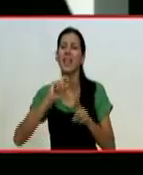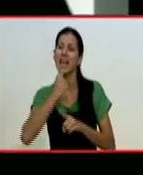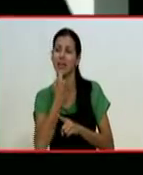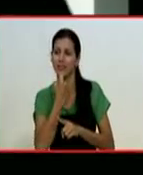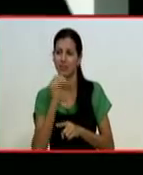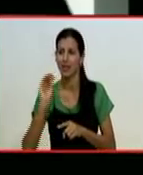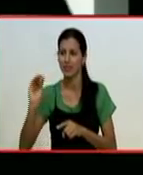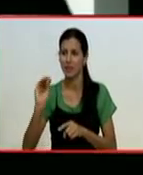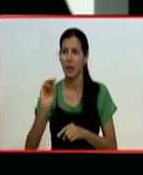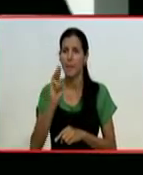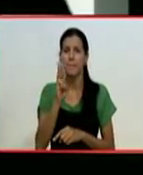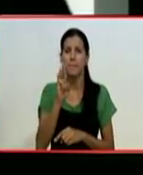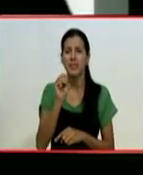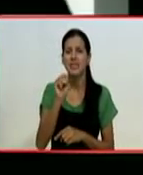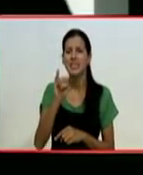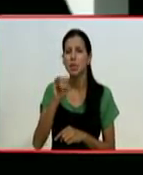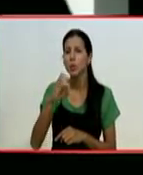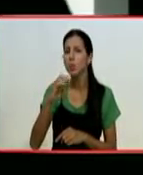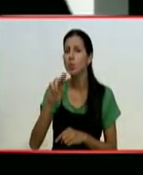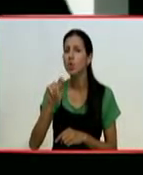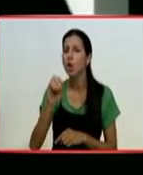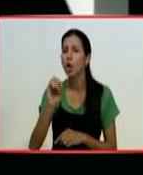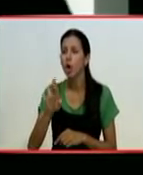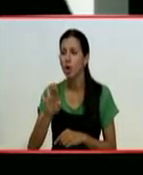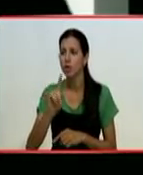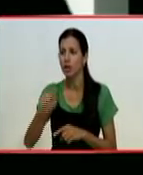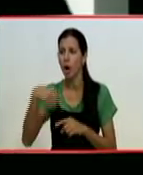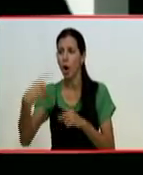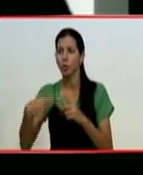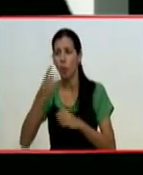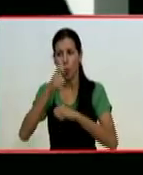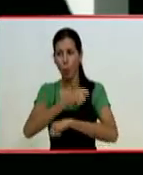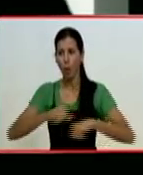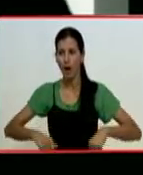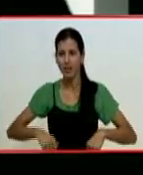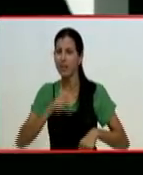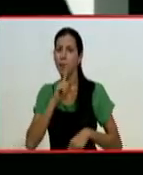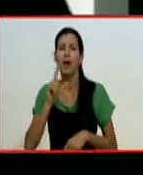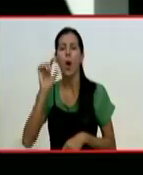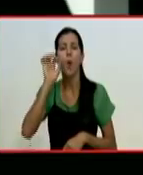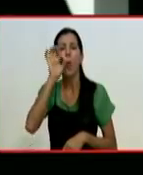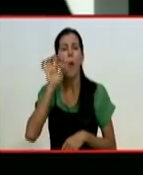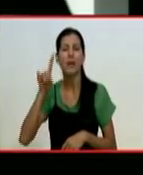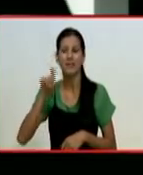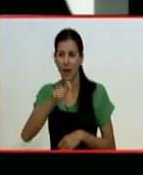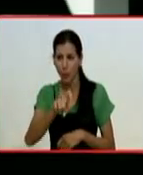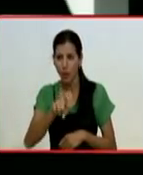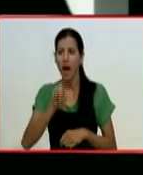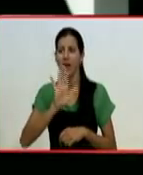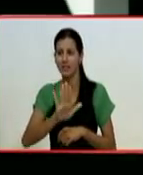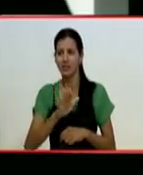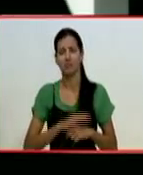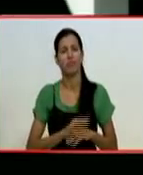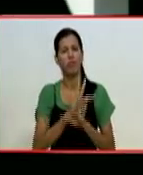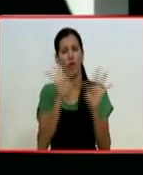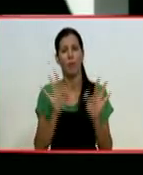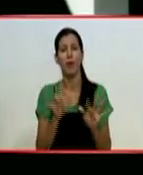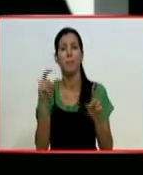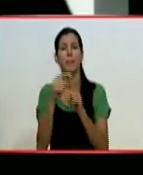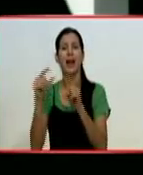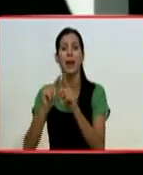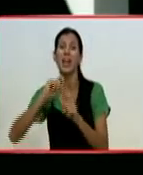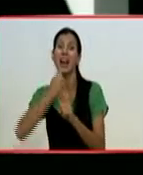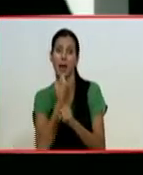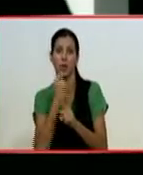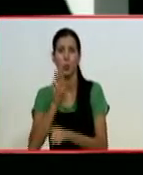decía pescicultor y a la guardia de los huelados. Sí, era que se le fueron mal. ¿Y a ti